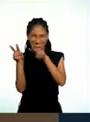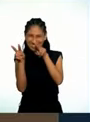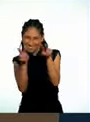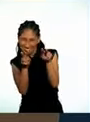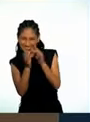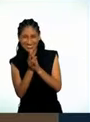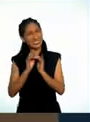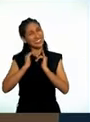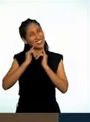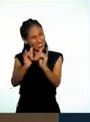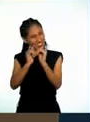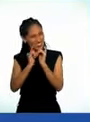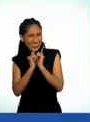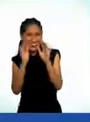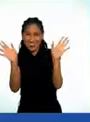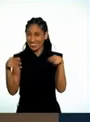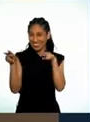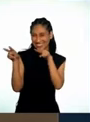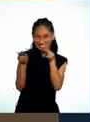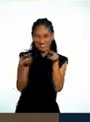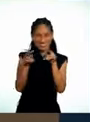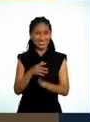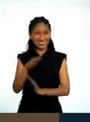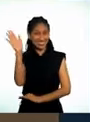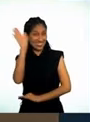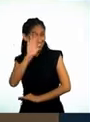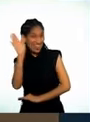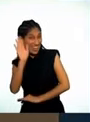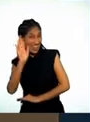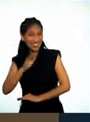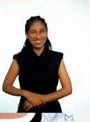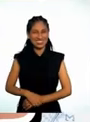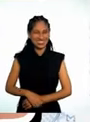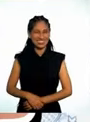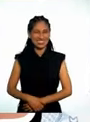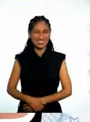maestro mi youtube hi